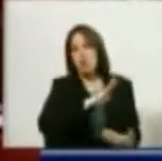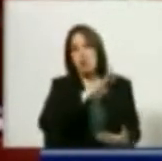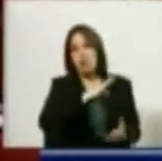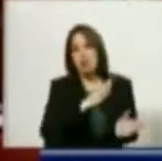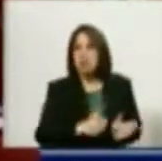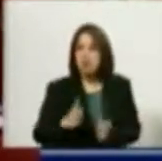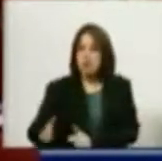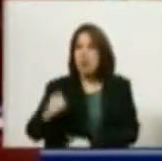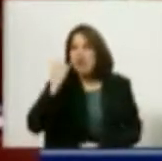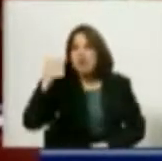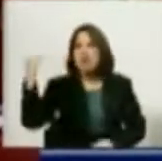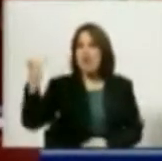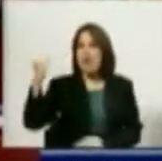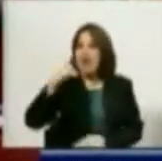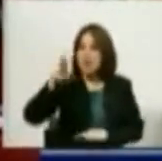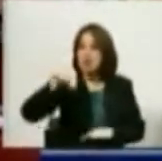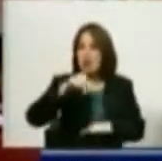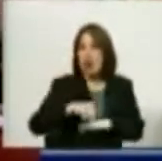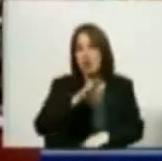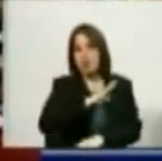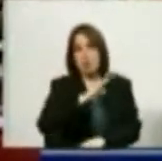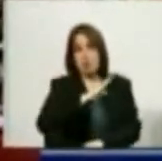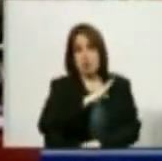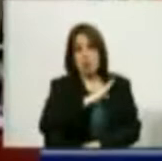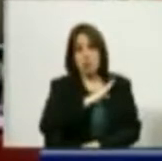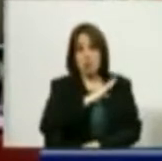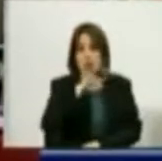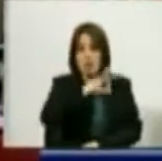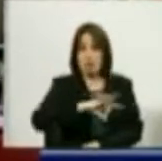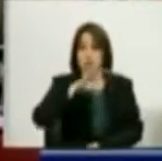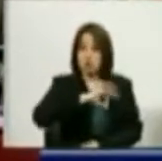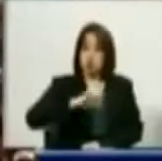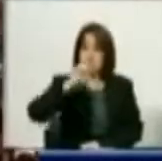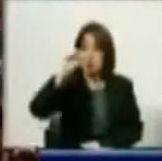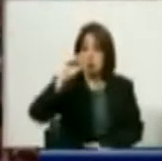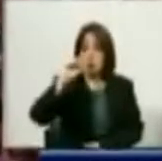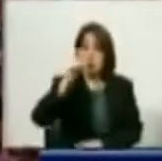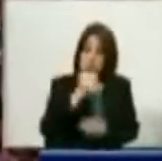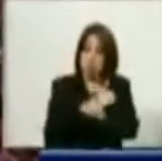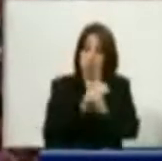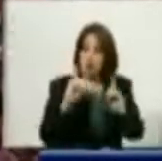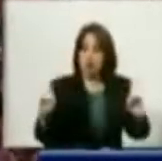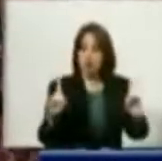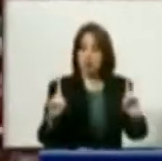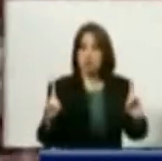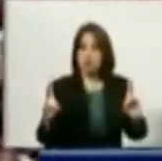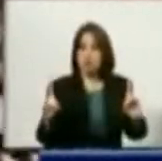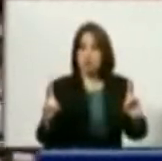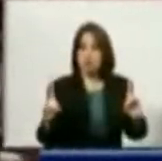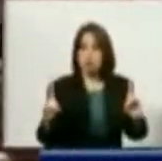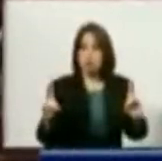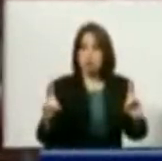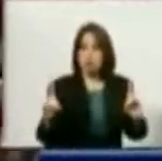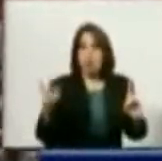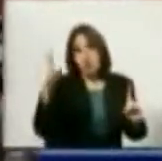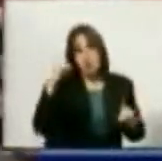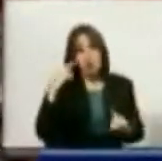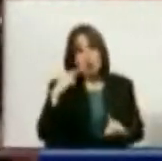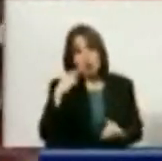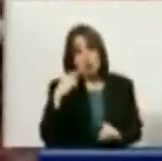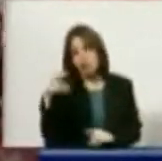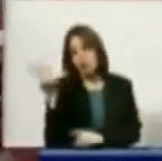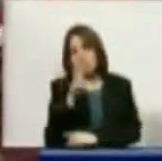proyecto nacional propio el socialismo democrático el socialismo bolivariano